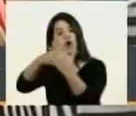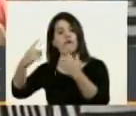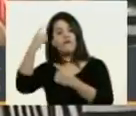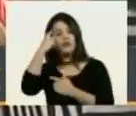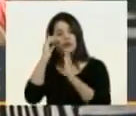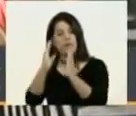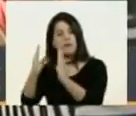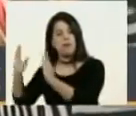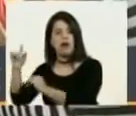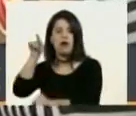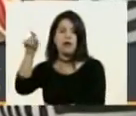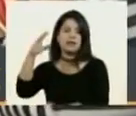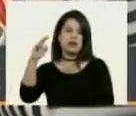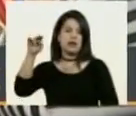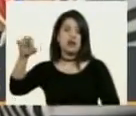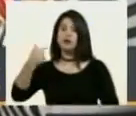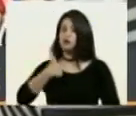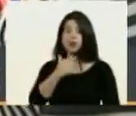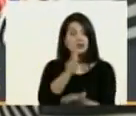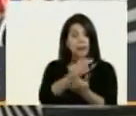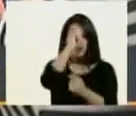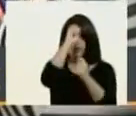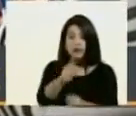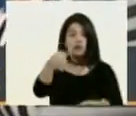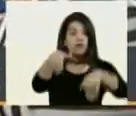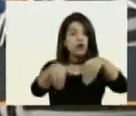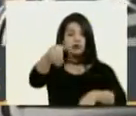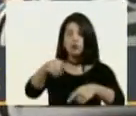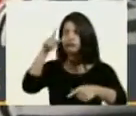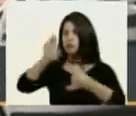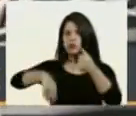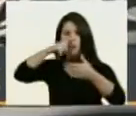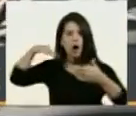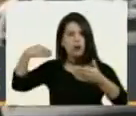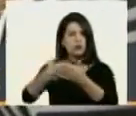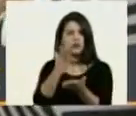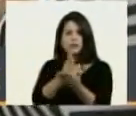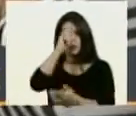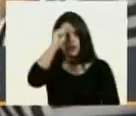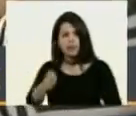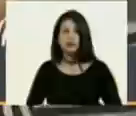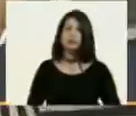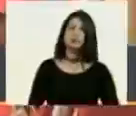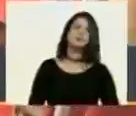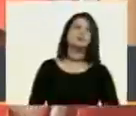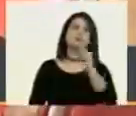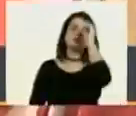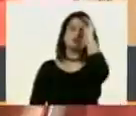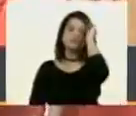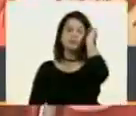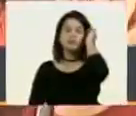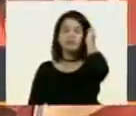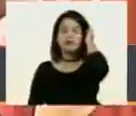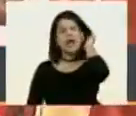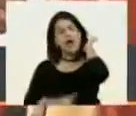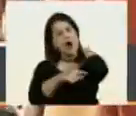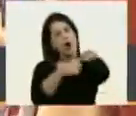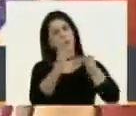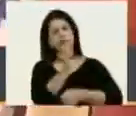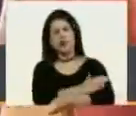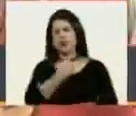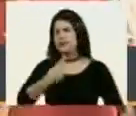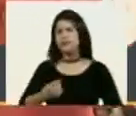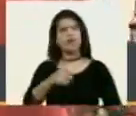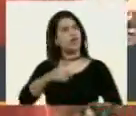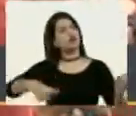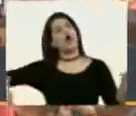respetado todos los resultados electorales que ha habido en Venezuela en los últimos años. Sin embargo, la oposición ha dicho que no todos los sectores pueden participar en esta Asamblea